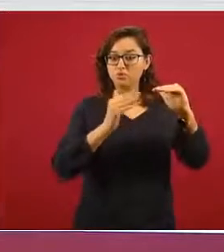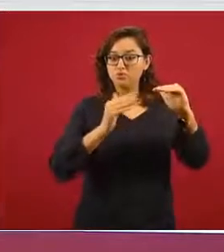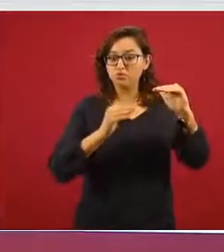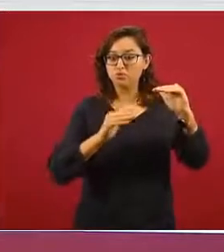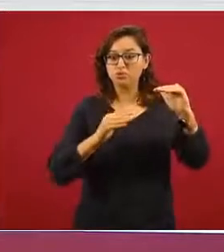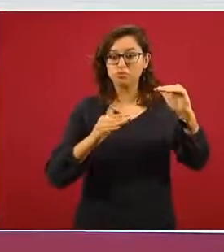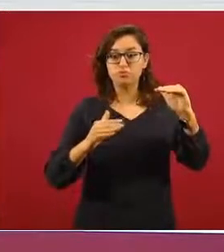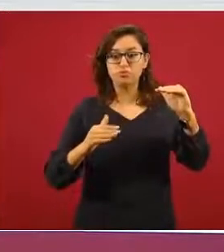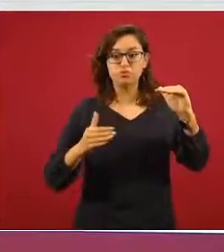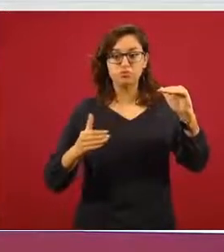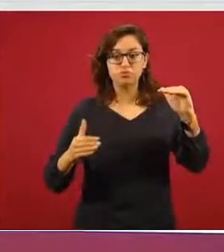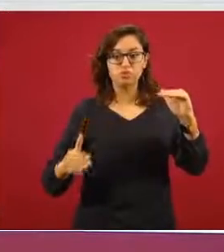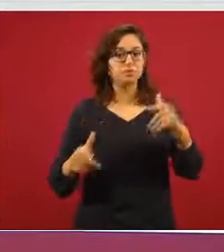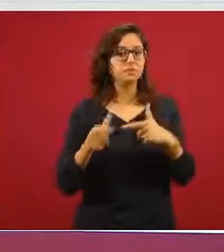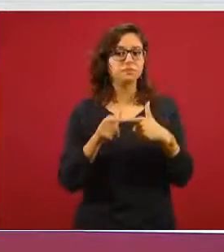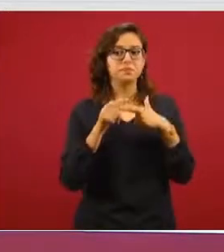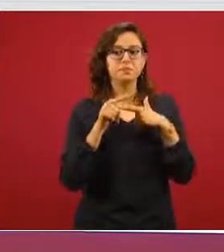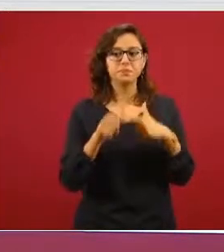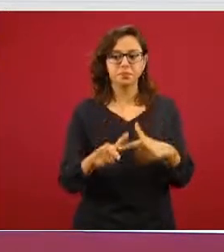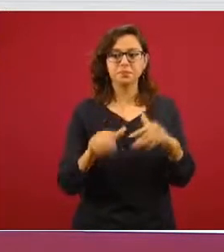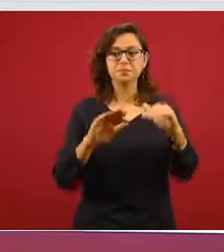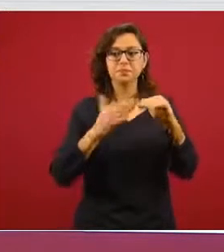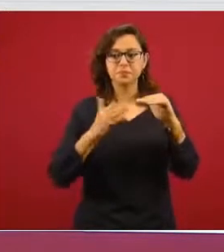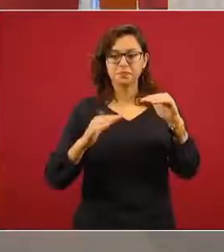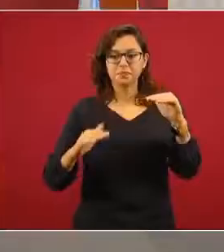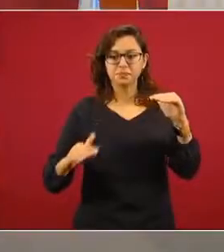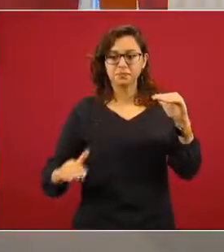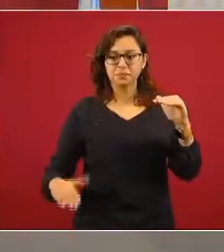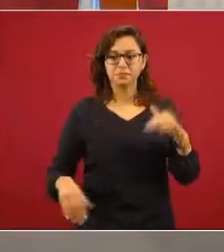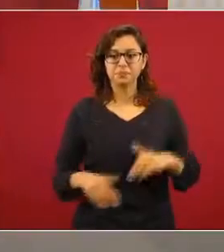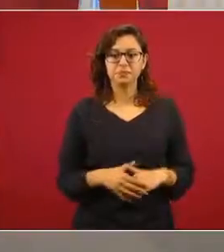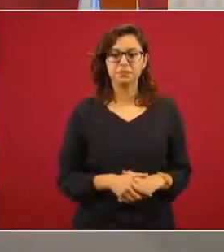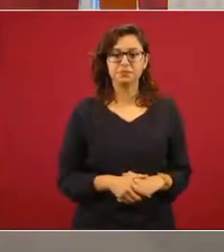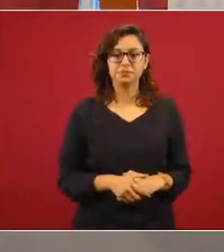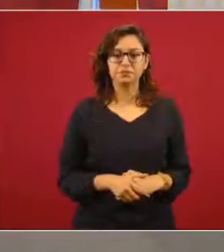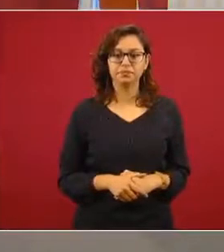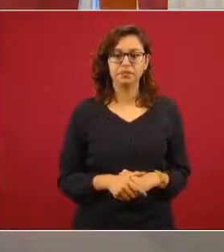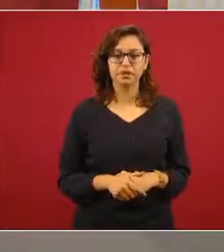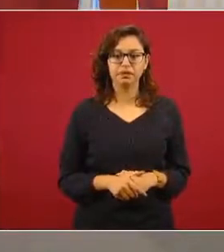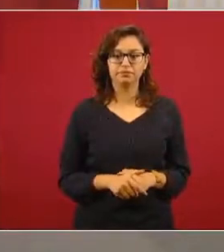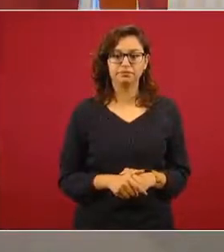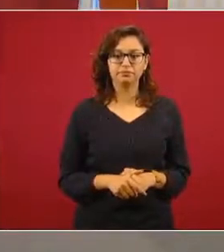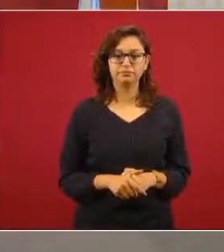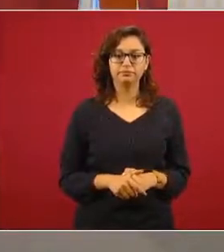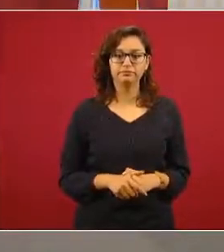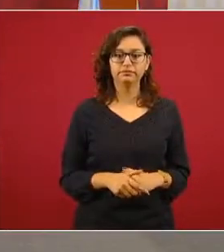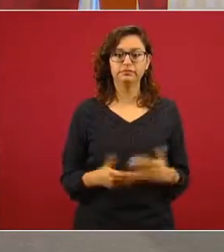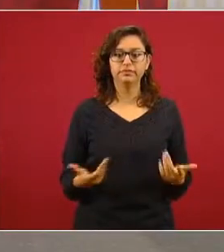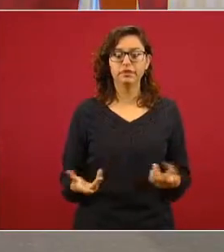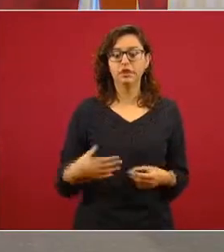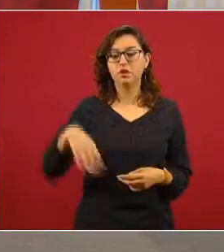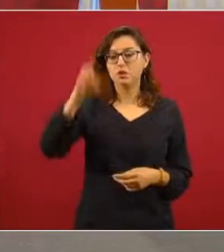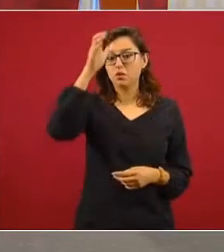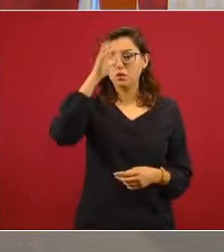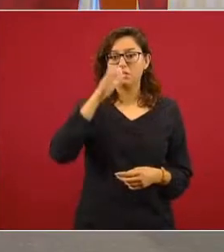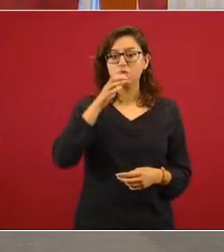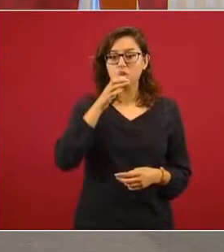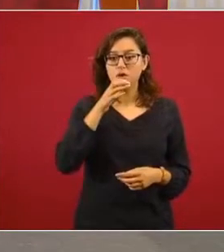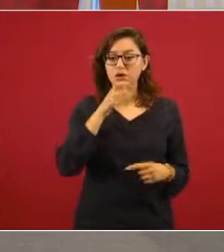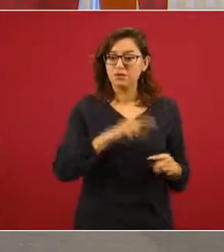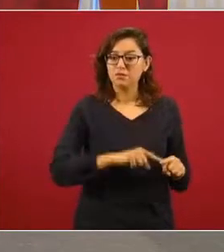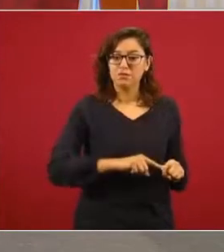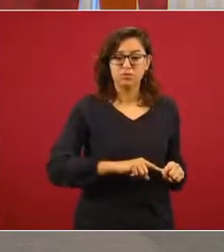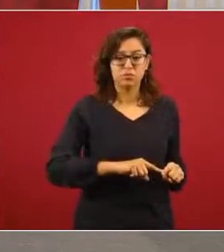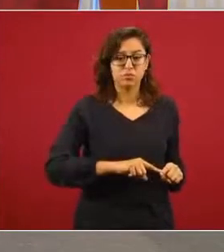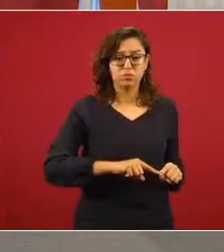disminuir y ha continuado en disminución. La siguiente. Aquí está el estado de Coahuila, tuvo un